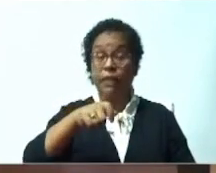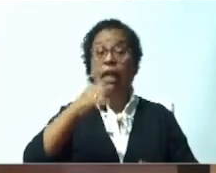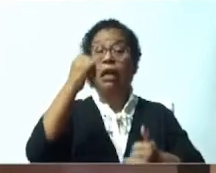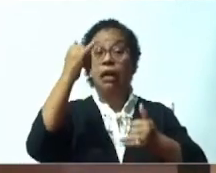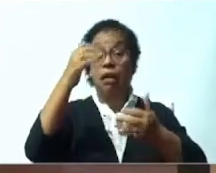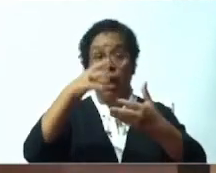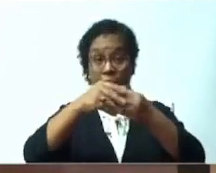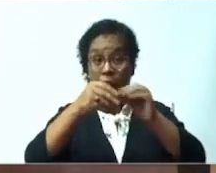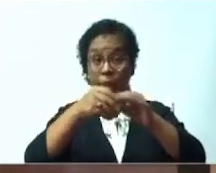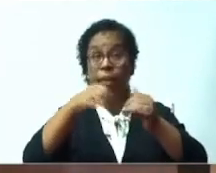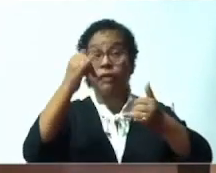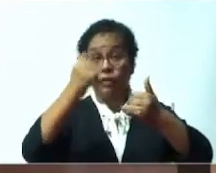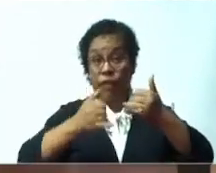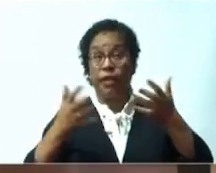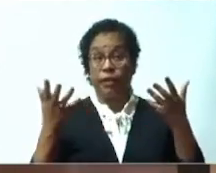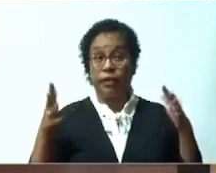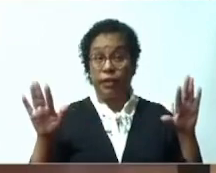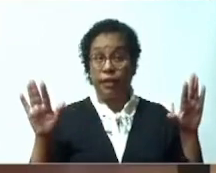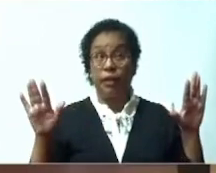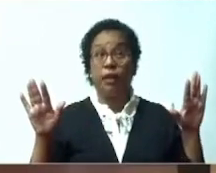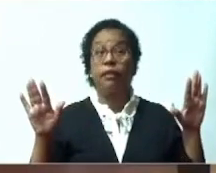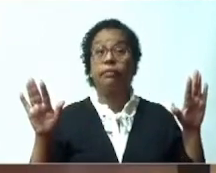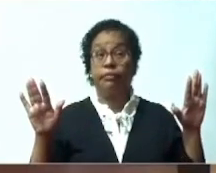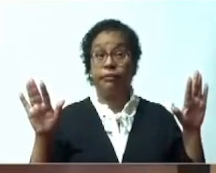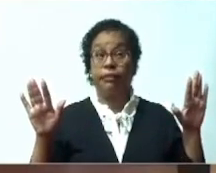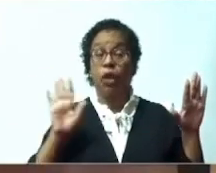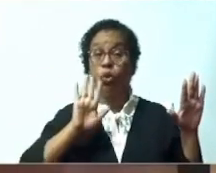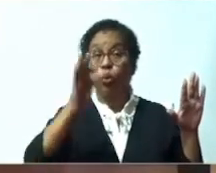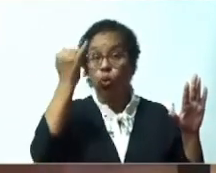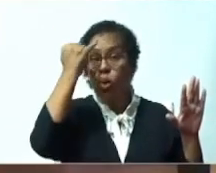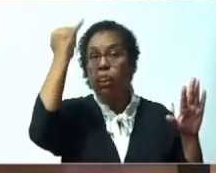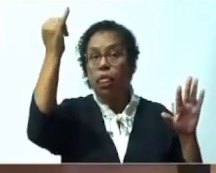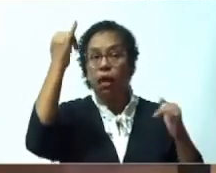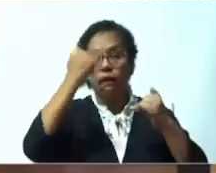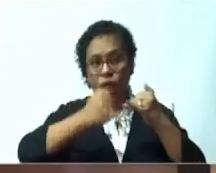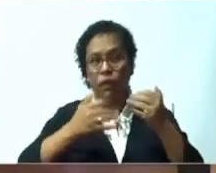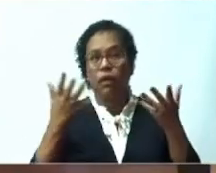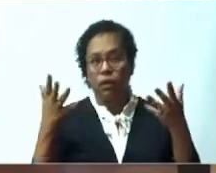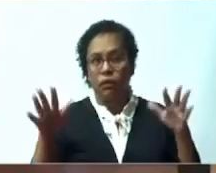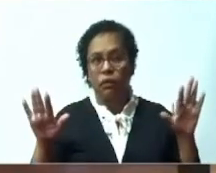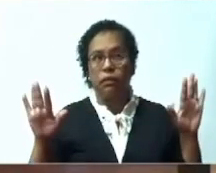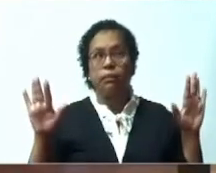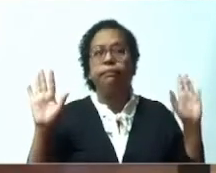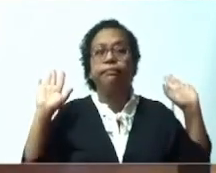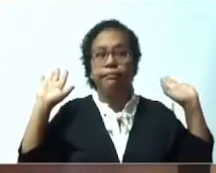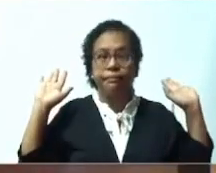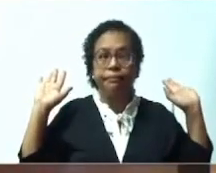dejarlo concluir. A la gente hay que dejarlo concluir.